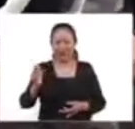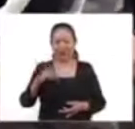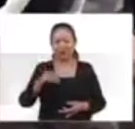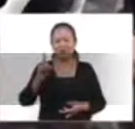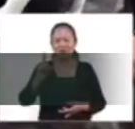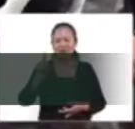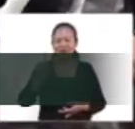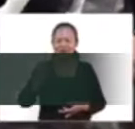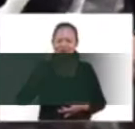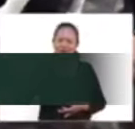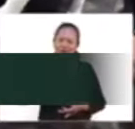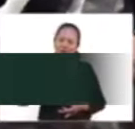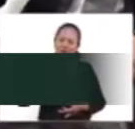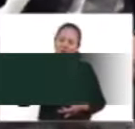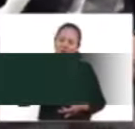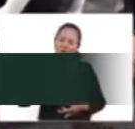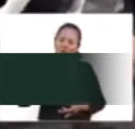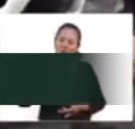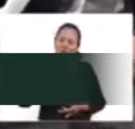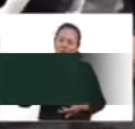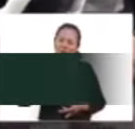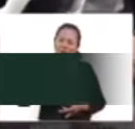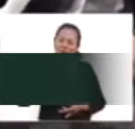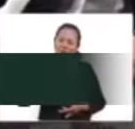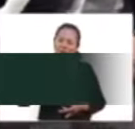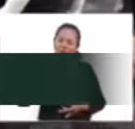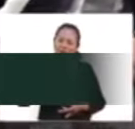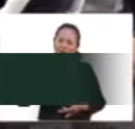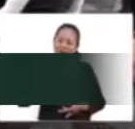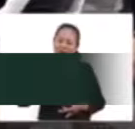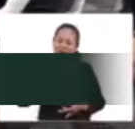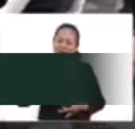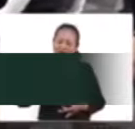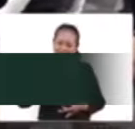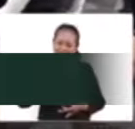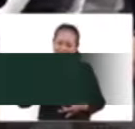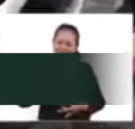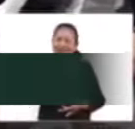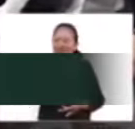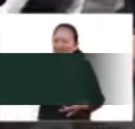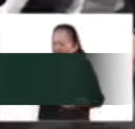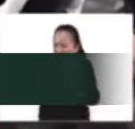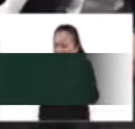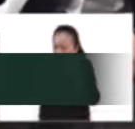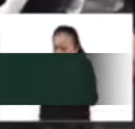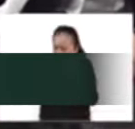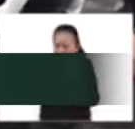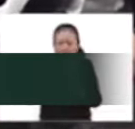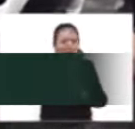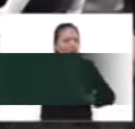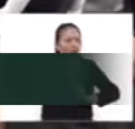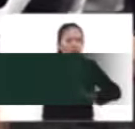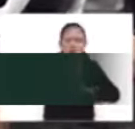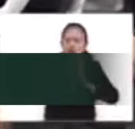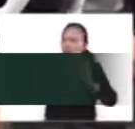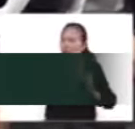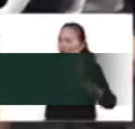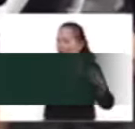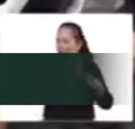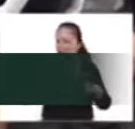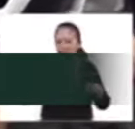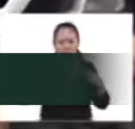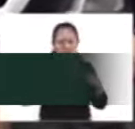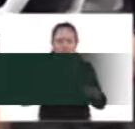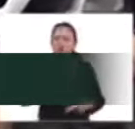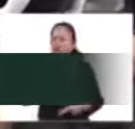Más tarde, la mandataria capitalina Claudia Sheinbaum no perdió la oportunidad de subrayar y destacar ante alcaldes